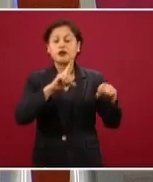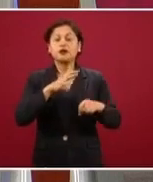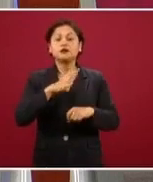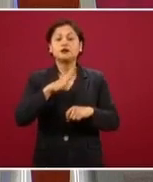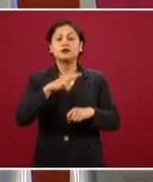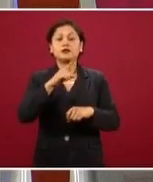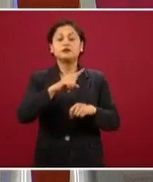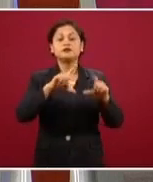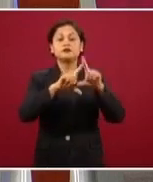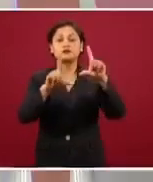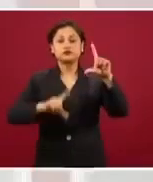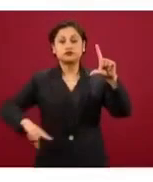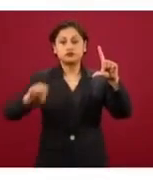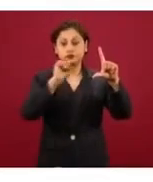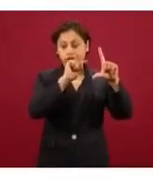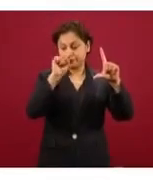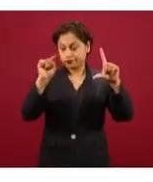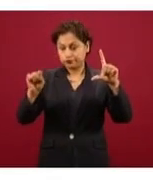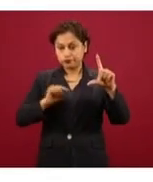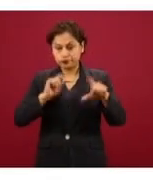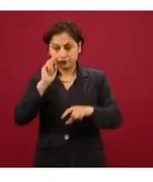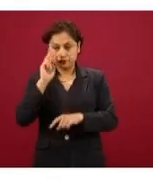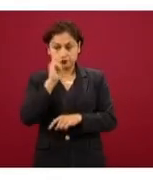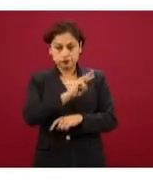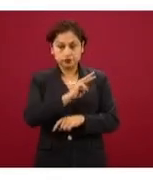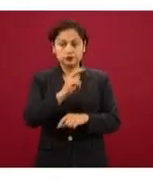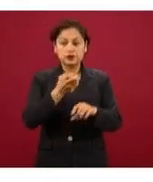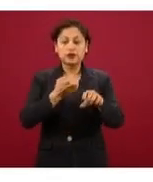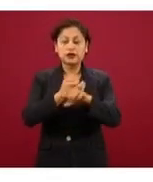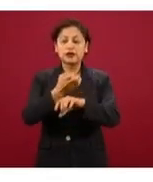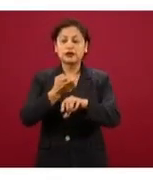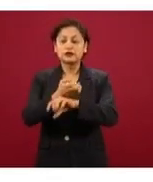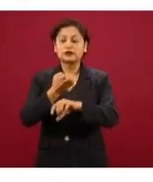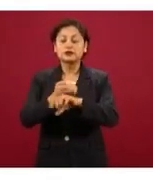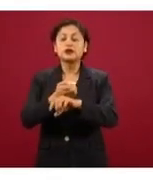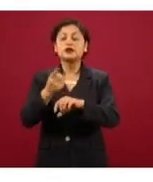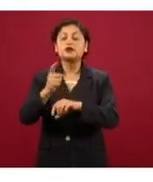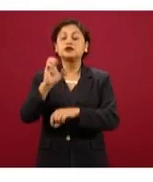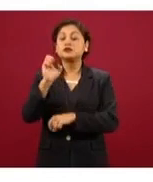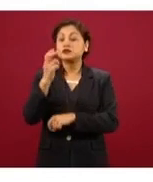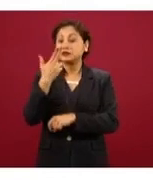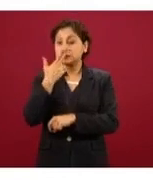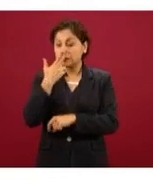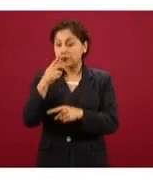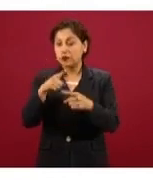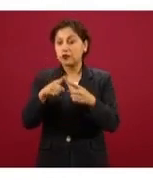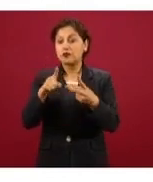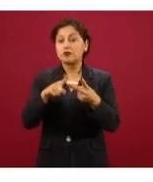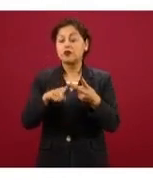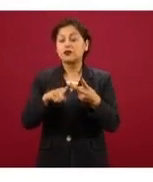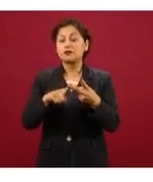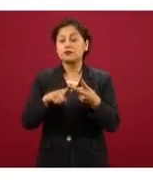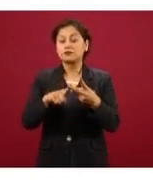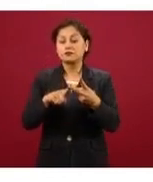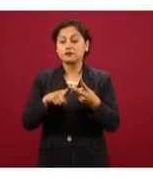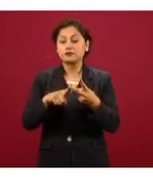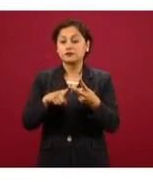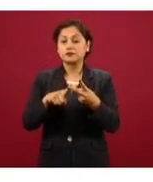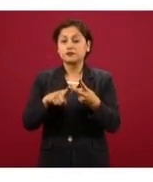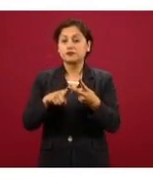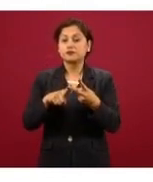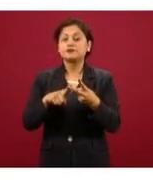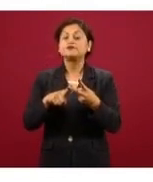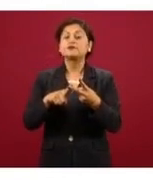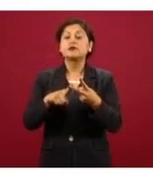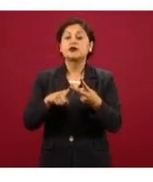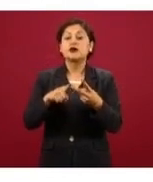vemos cómo en algunos estados, que es el caso de Chihuahua y es el caso de Baja California